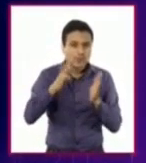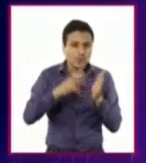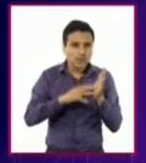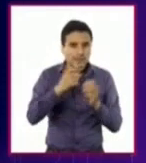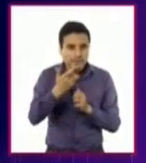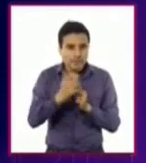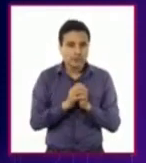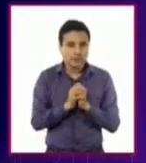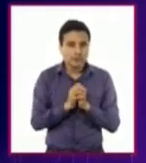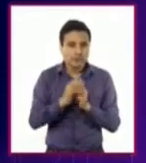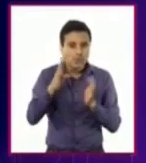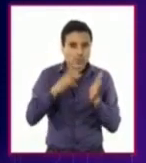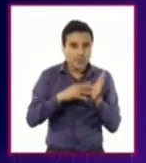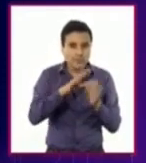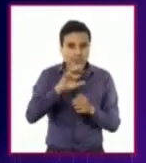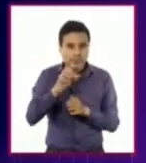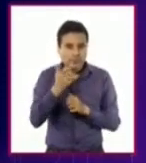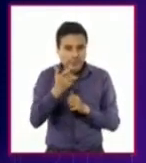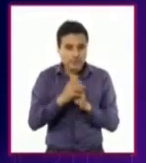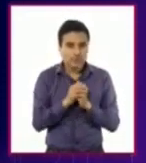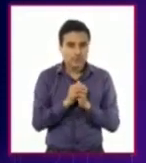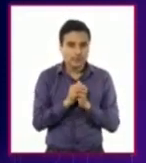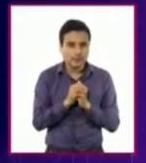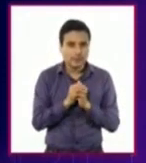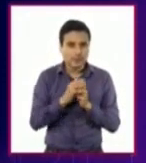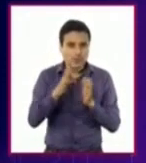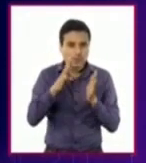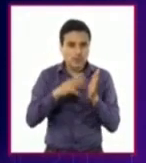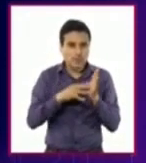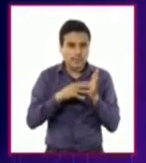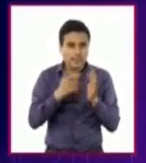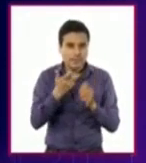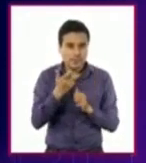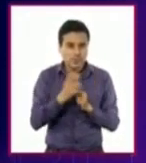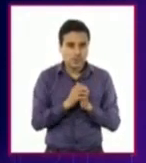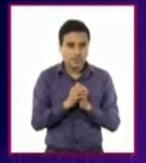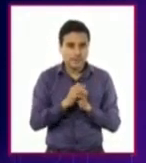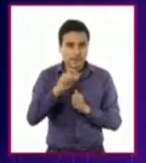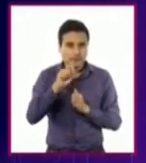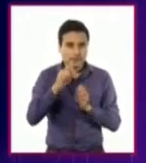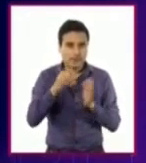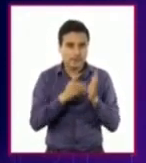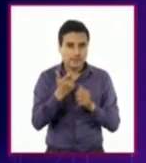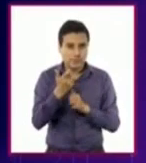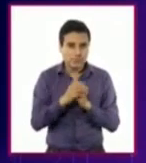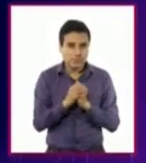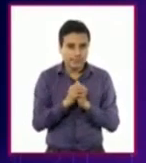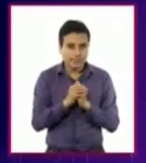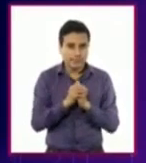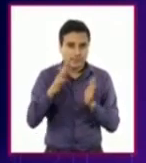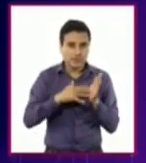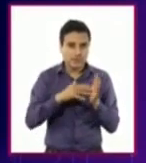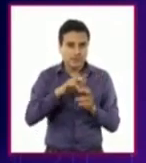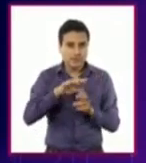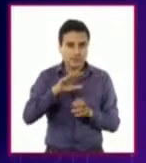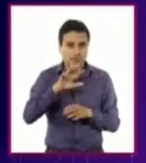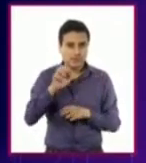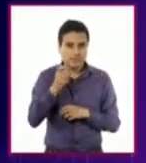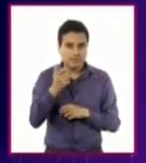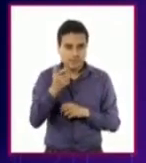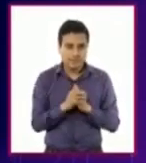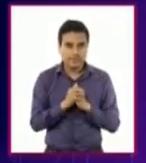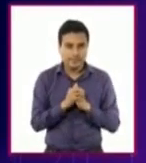pesos cuatro mil quinientos pesos cuatro mil pesos veinte mil pesos y cinco mil quinientos pesos